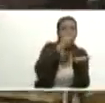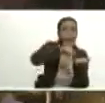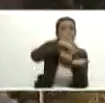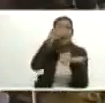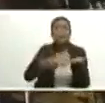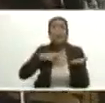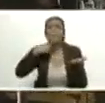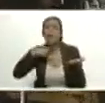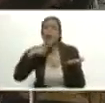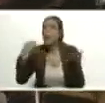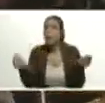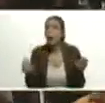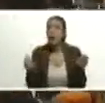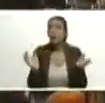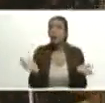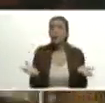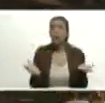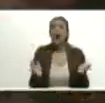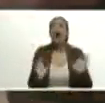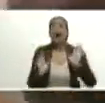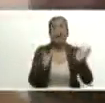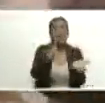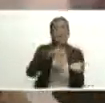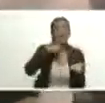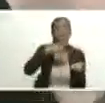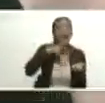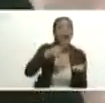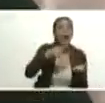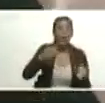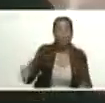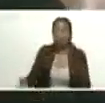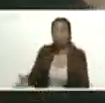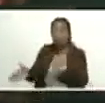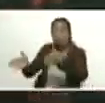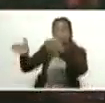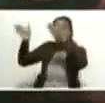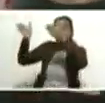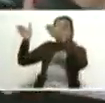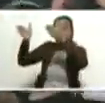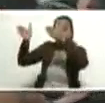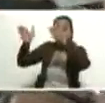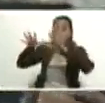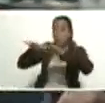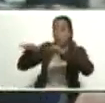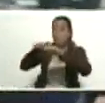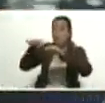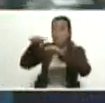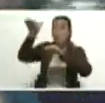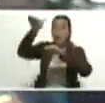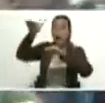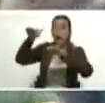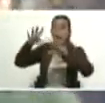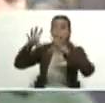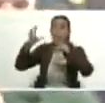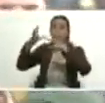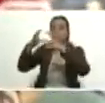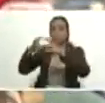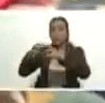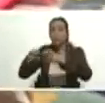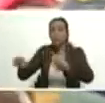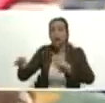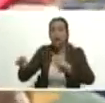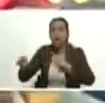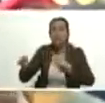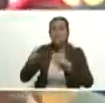¿Para dónde lo lleva? Nosotros lo colocamos en tanques o en su defecto en silos para desgasificarlo, ya que el café se